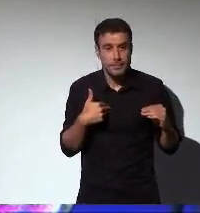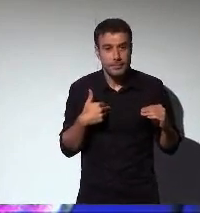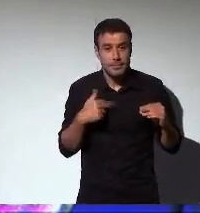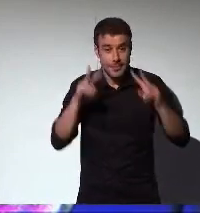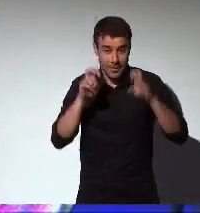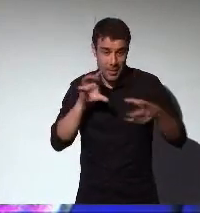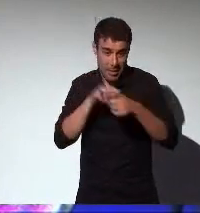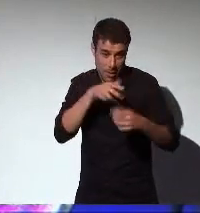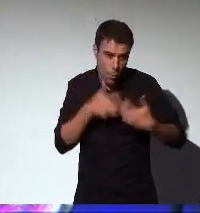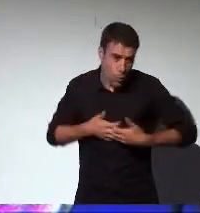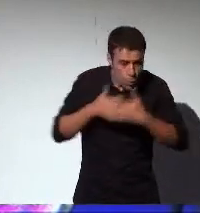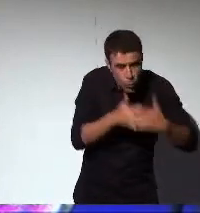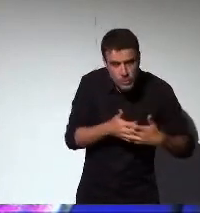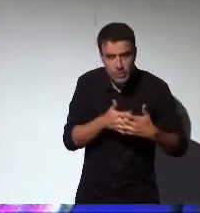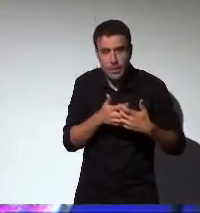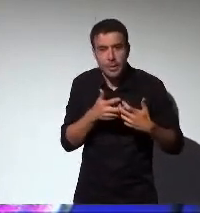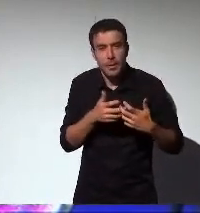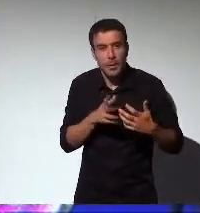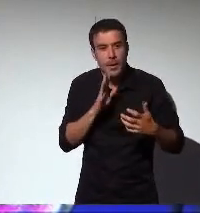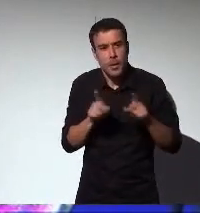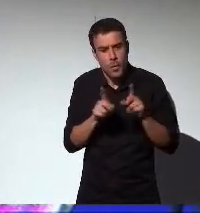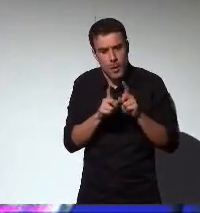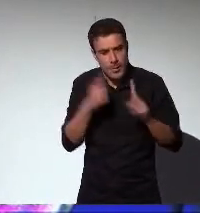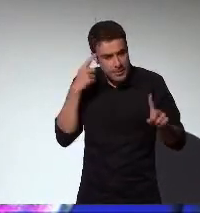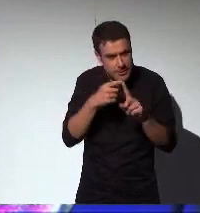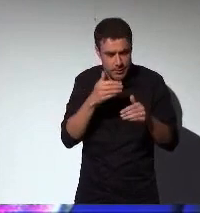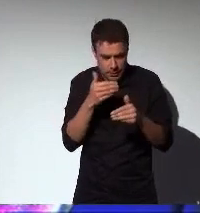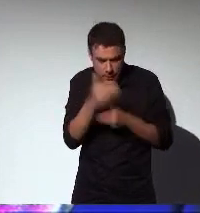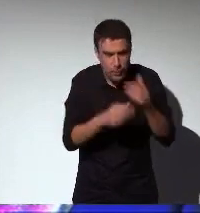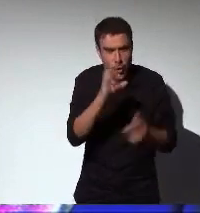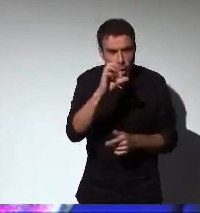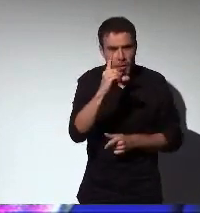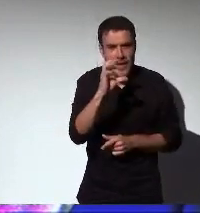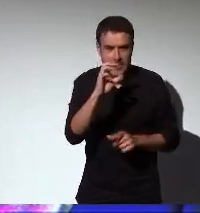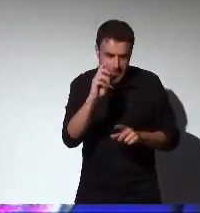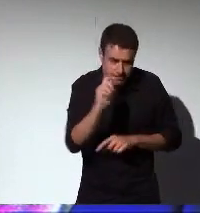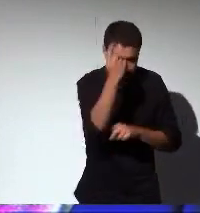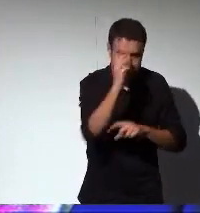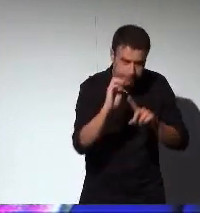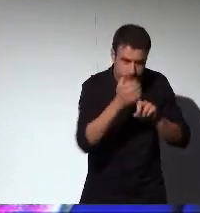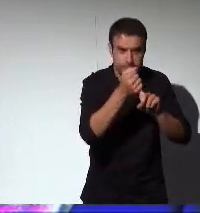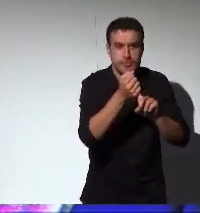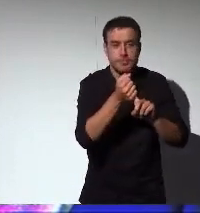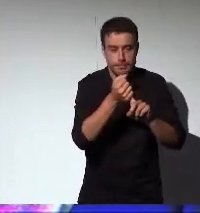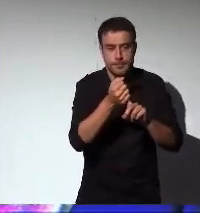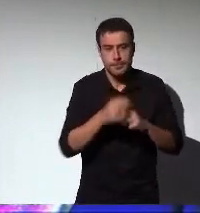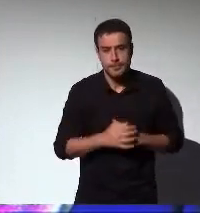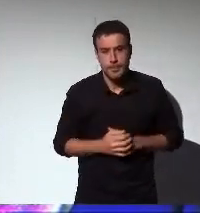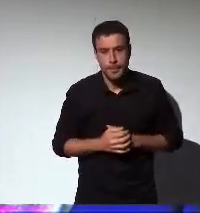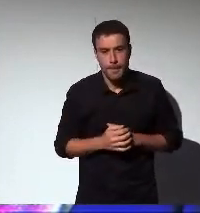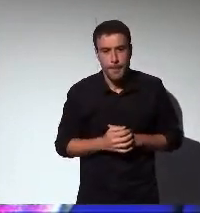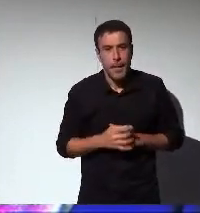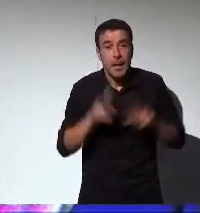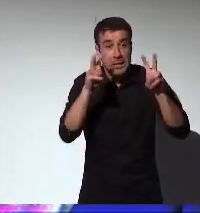en esta lucha, ¿no? En esta lucha de avanzar hacia la consecución de los ODS. Bueno, fundamentalmente la cuestión